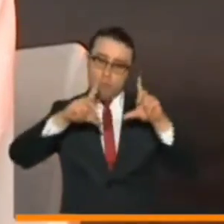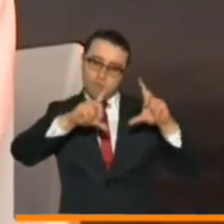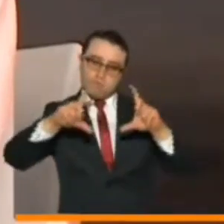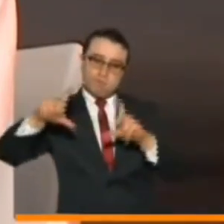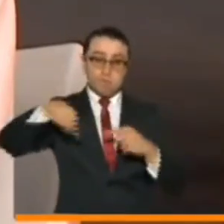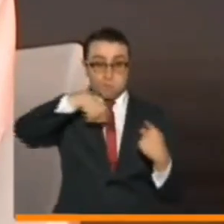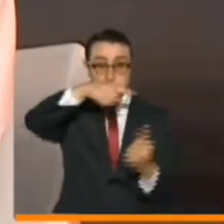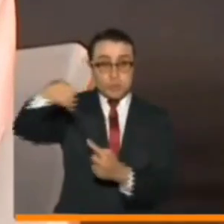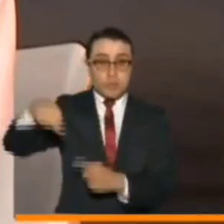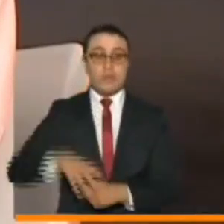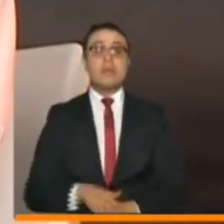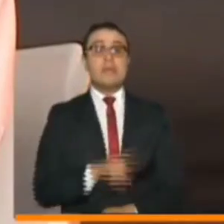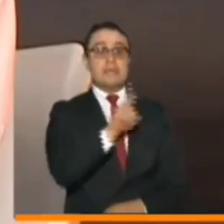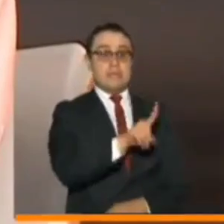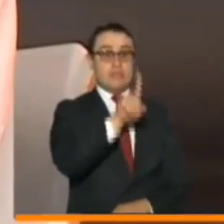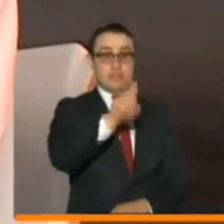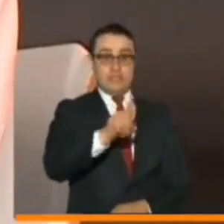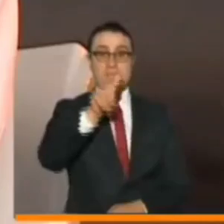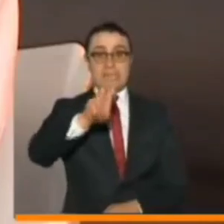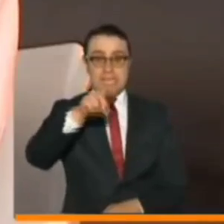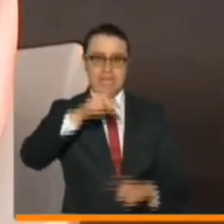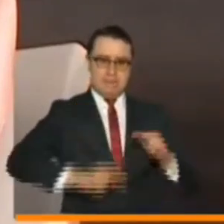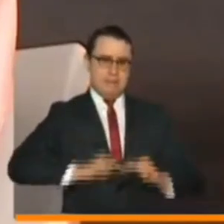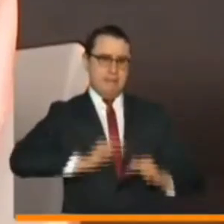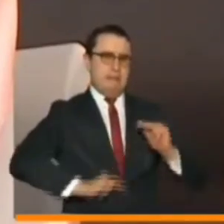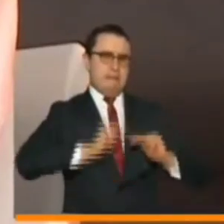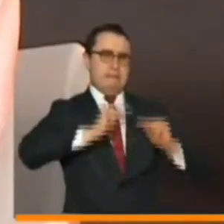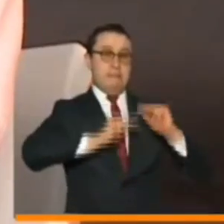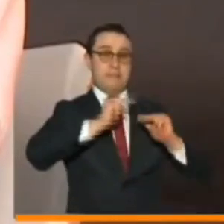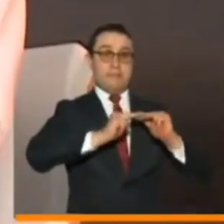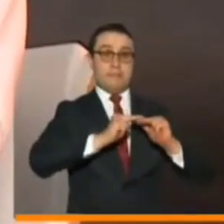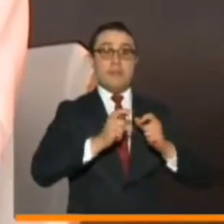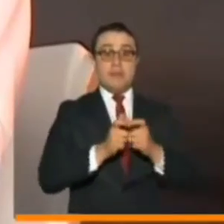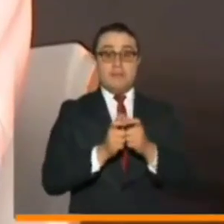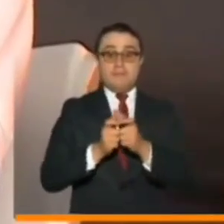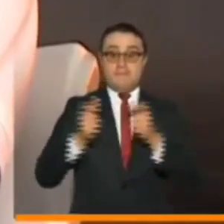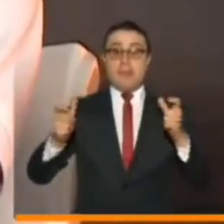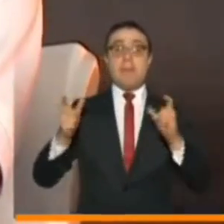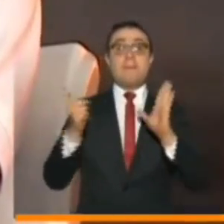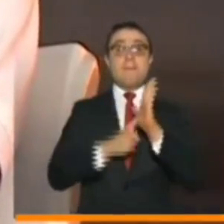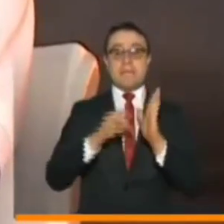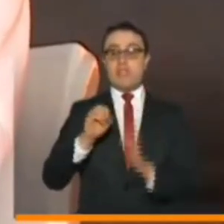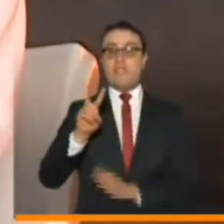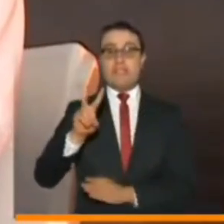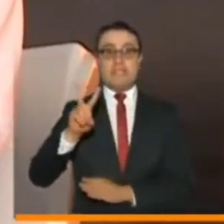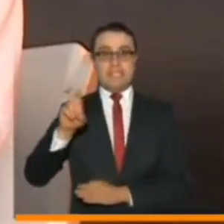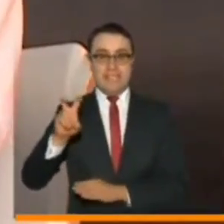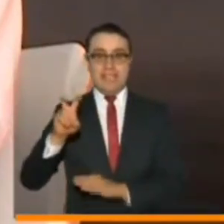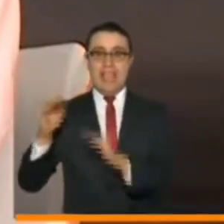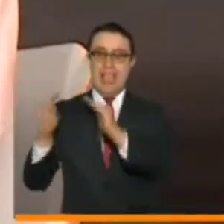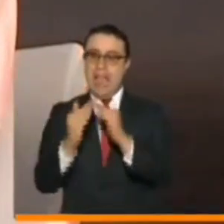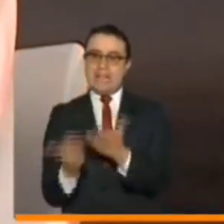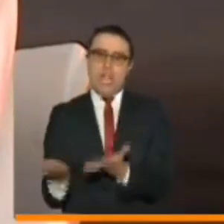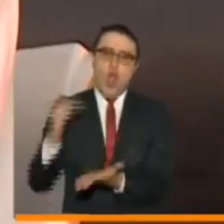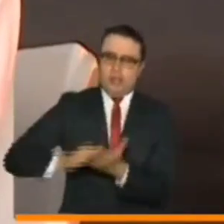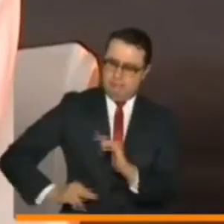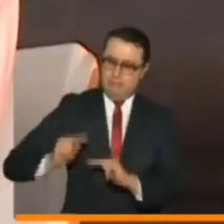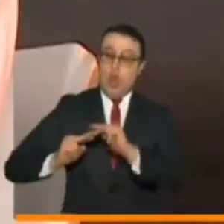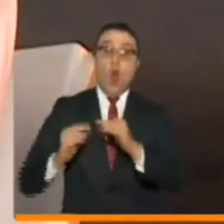los 167 que vamos a construir, a 1027 casas reconstruidas y casas nuevas de